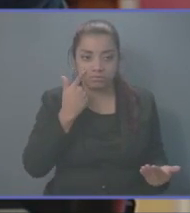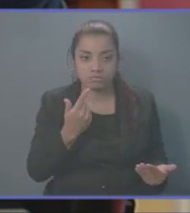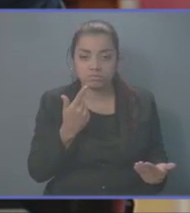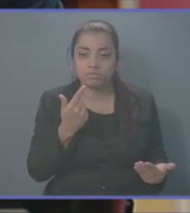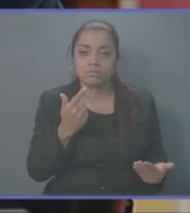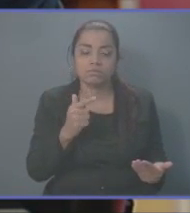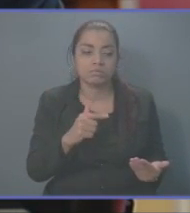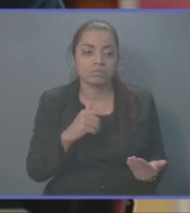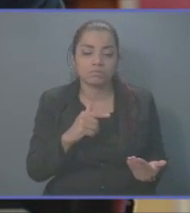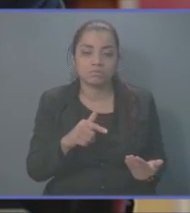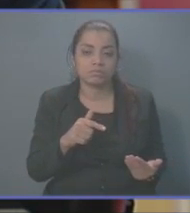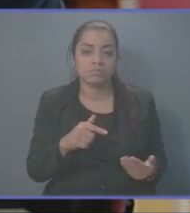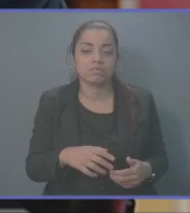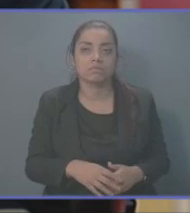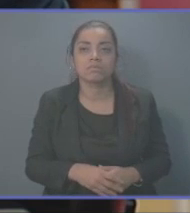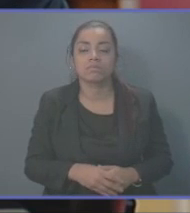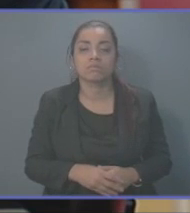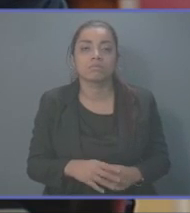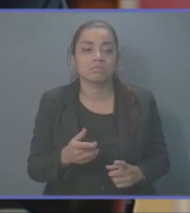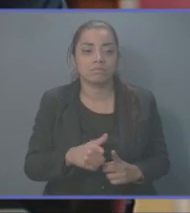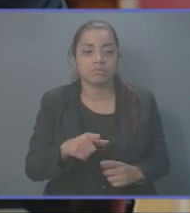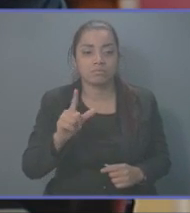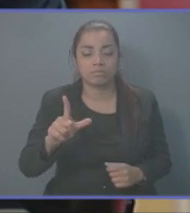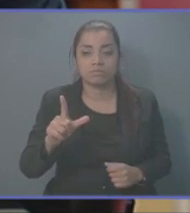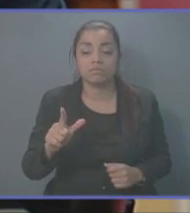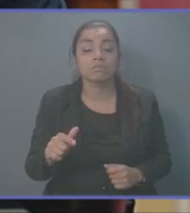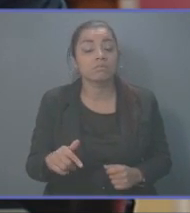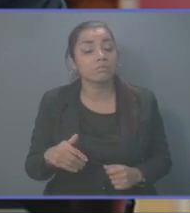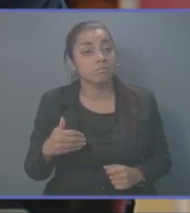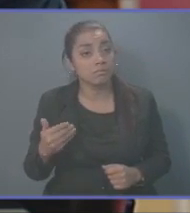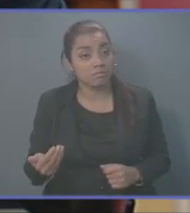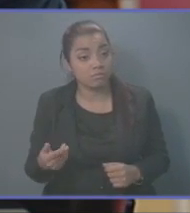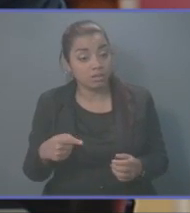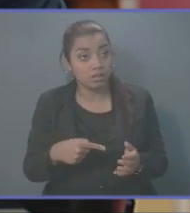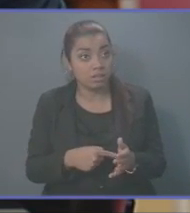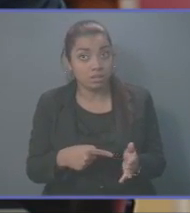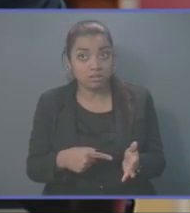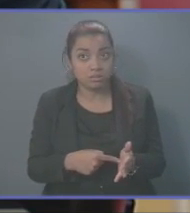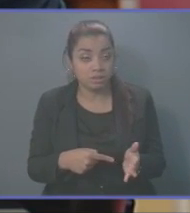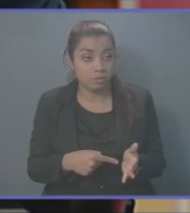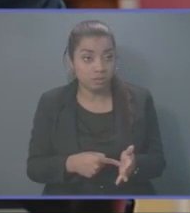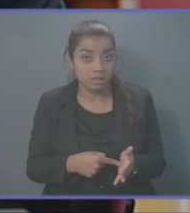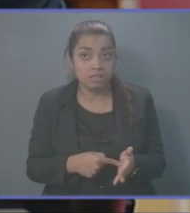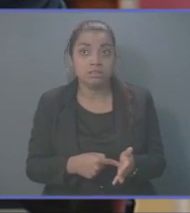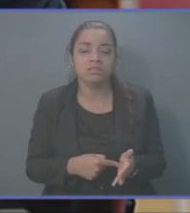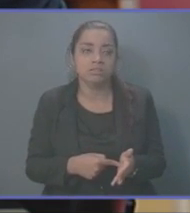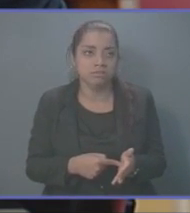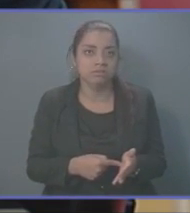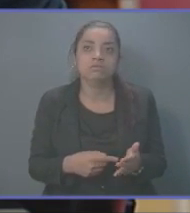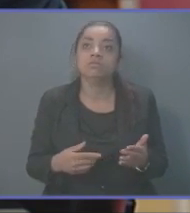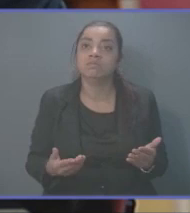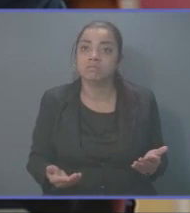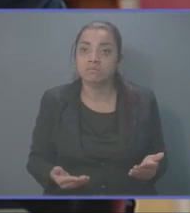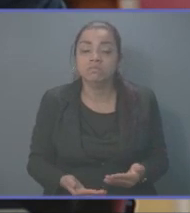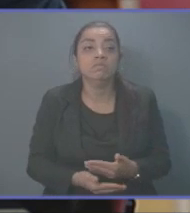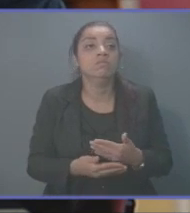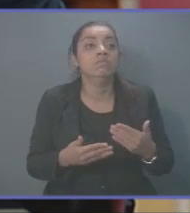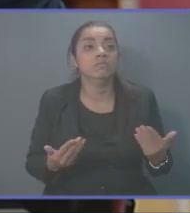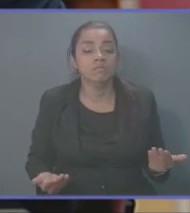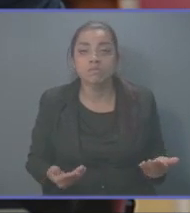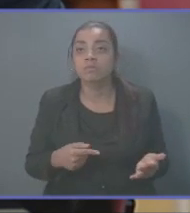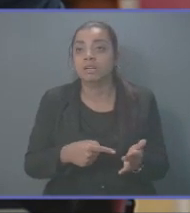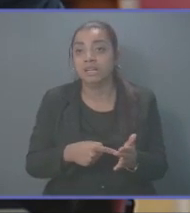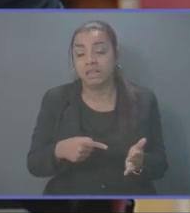tributarias. L. Que las deudas se encuentren firmes y líquidas, ya sea que la deuda